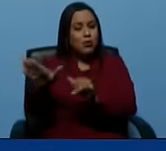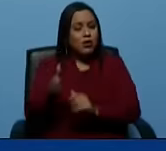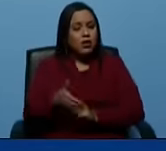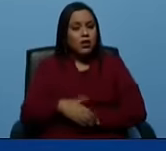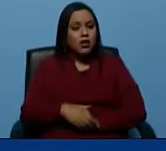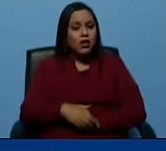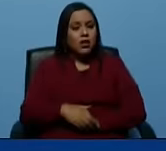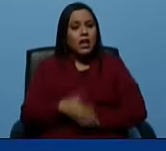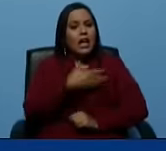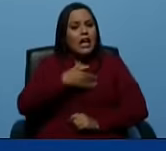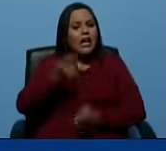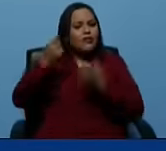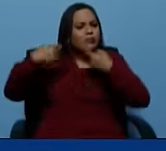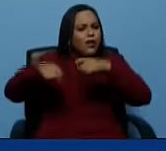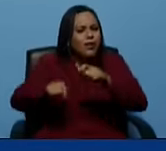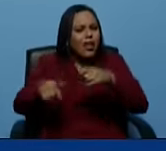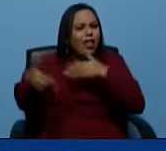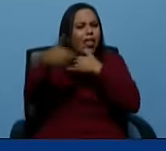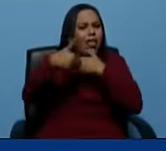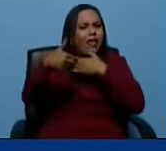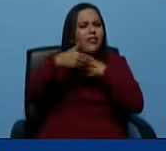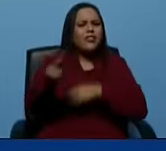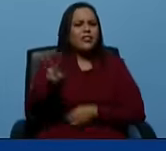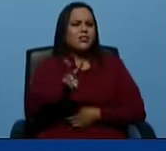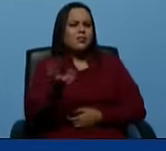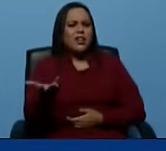intentando hacerle daño a Venezuela.